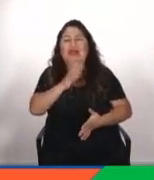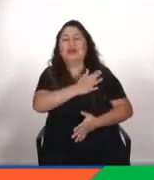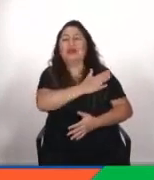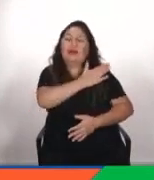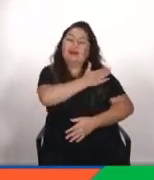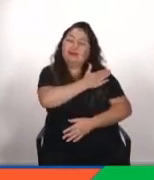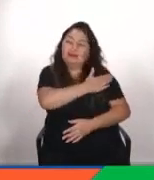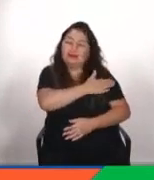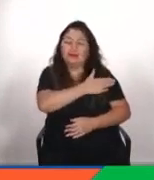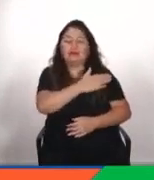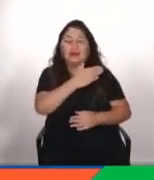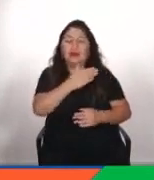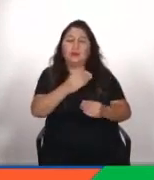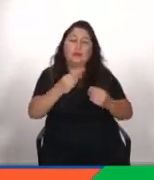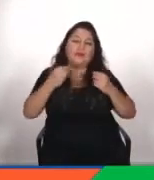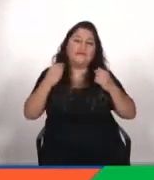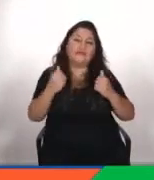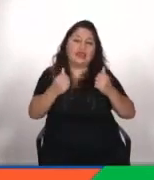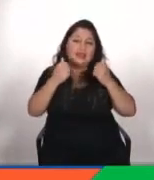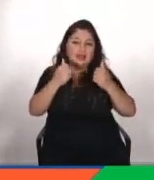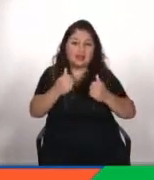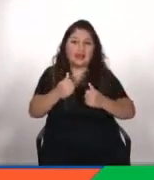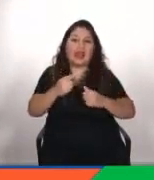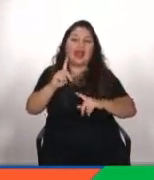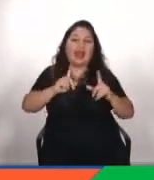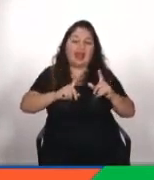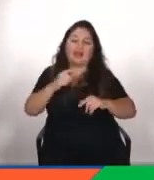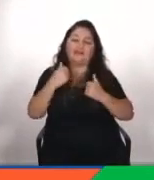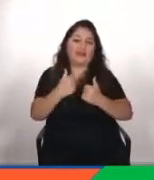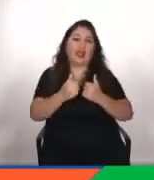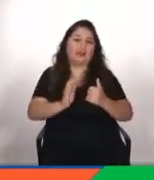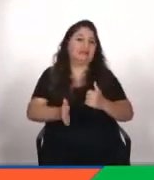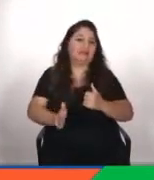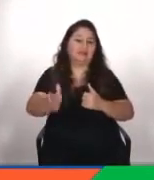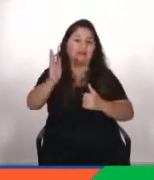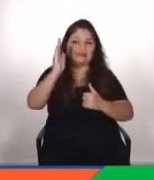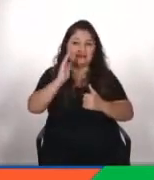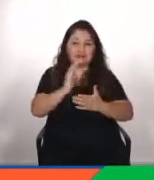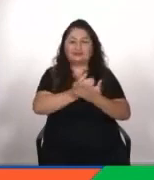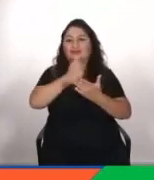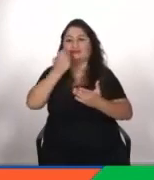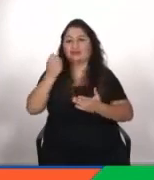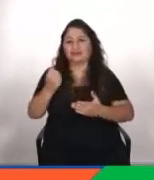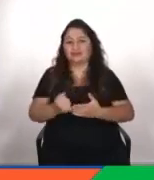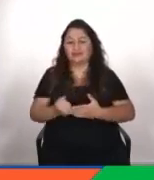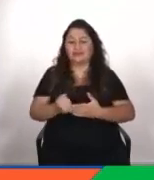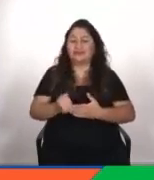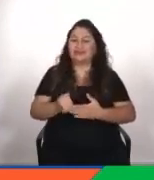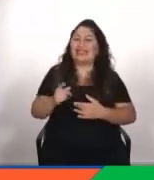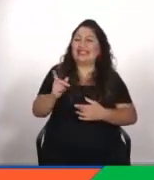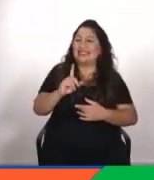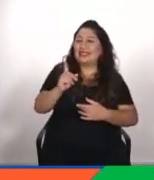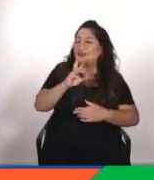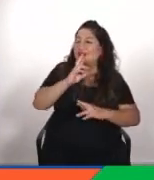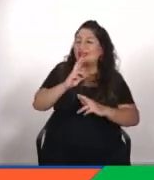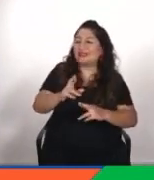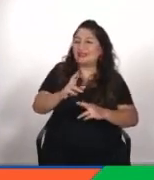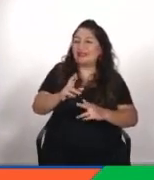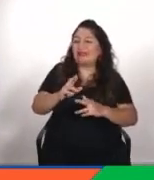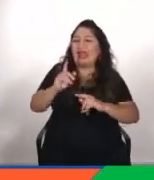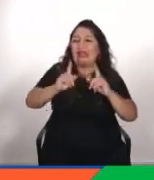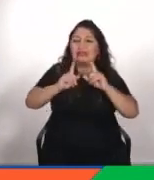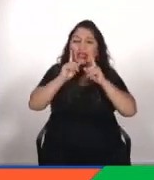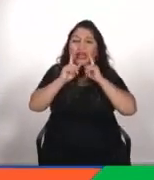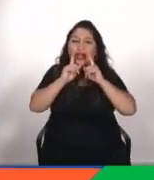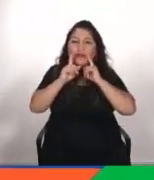algo va bien. Sí, un número bien bonito, es como, ah, no como sí. Esos resultados cuando uno da las pruebas, que da un número muy feo y